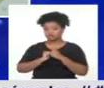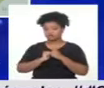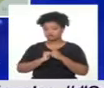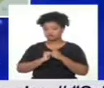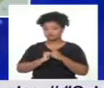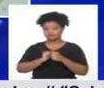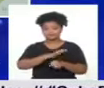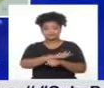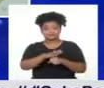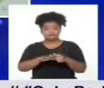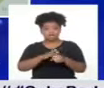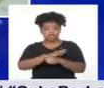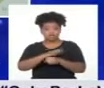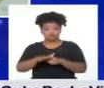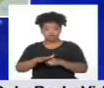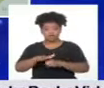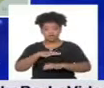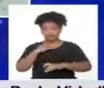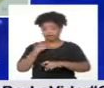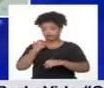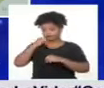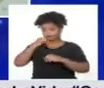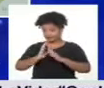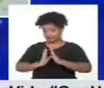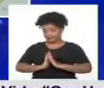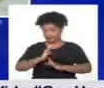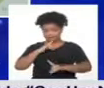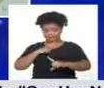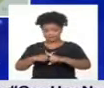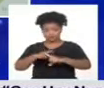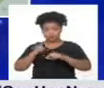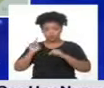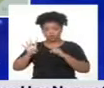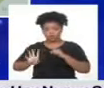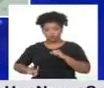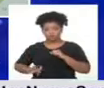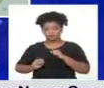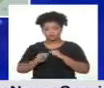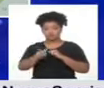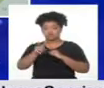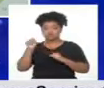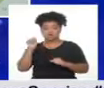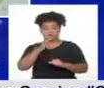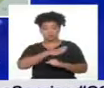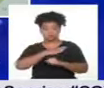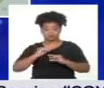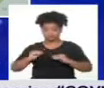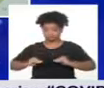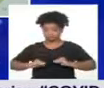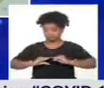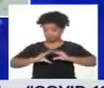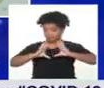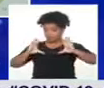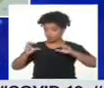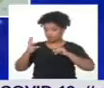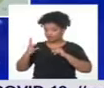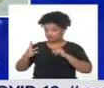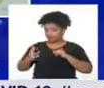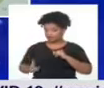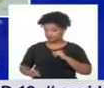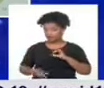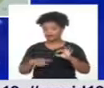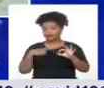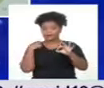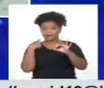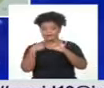Norte con 4 cada uno, Nueva Paz y Madruga con 3 cada uno, Quibicán